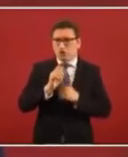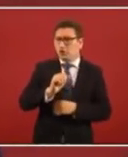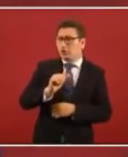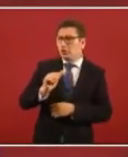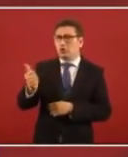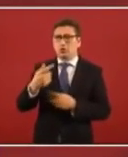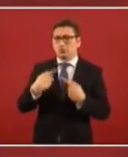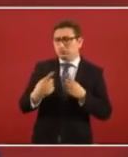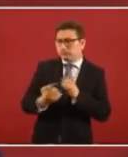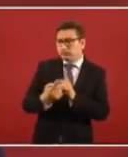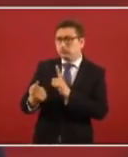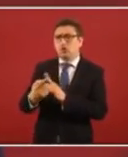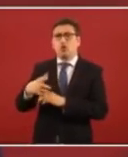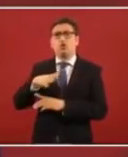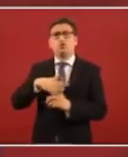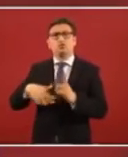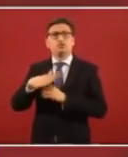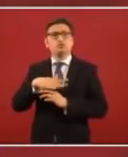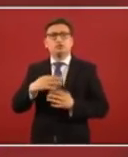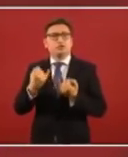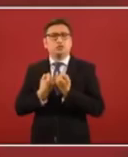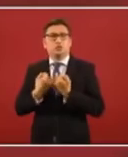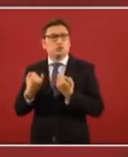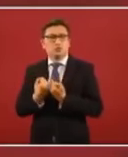cualquier circunstancia parecida,